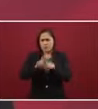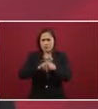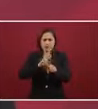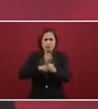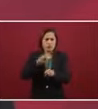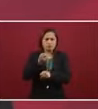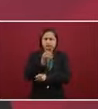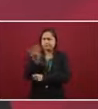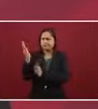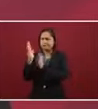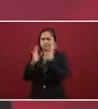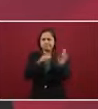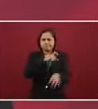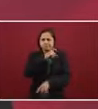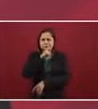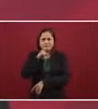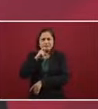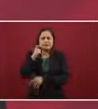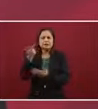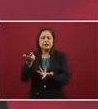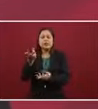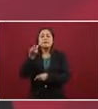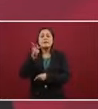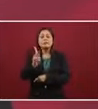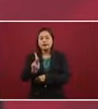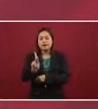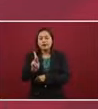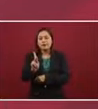afortunadamente hay regiones en donde